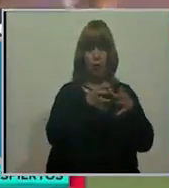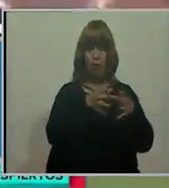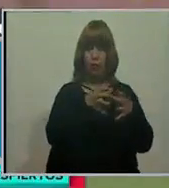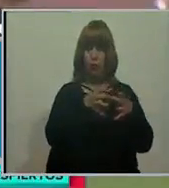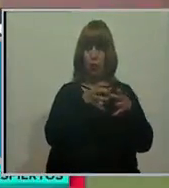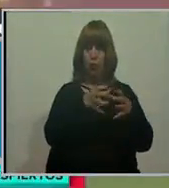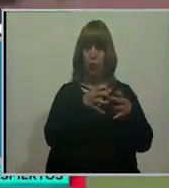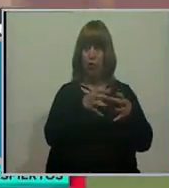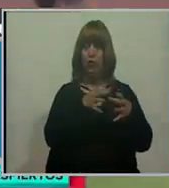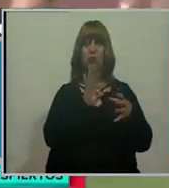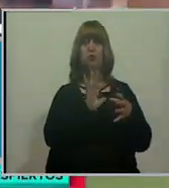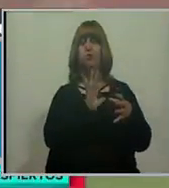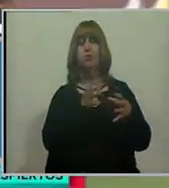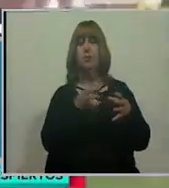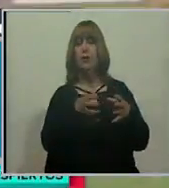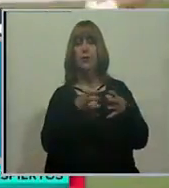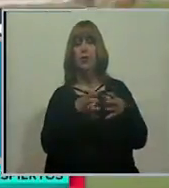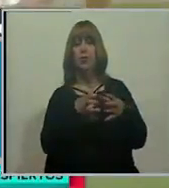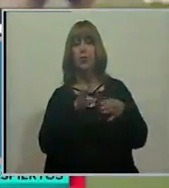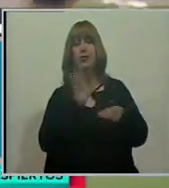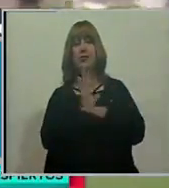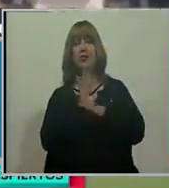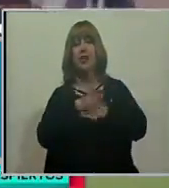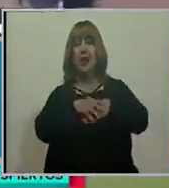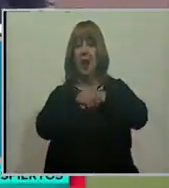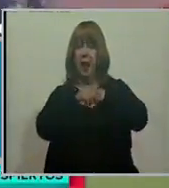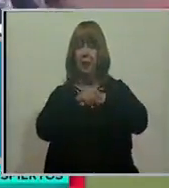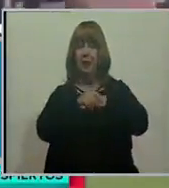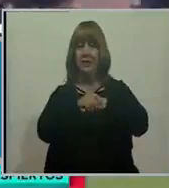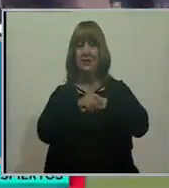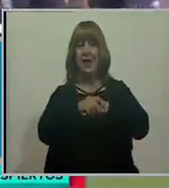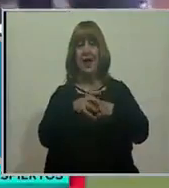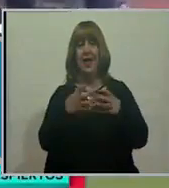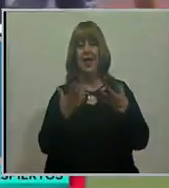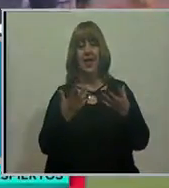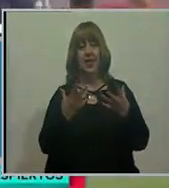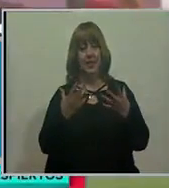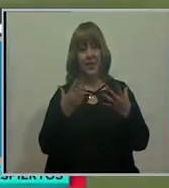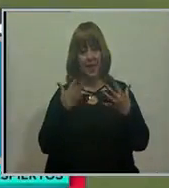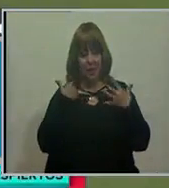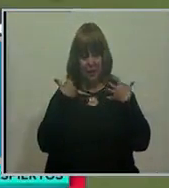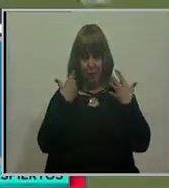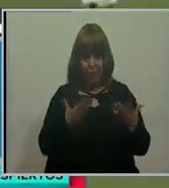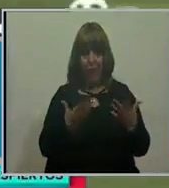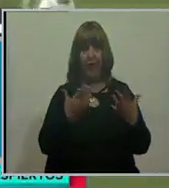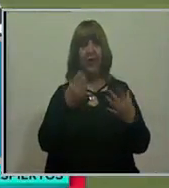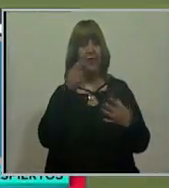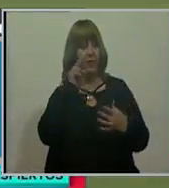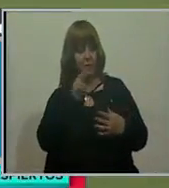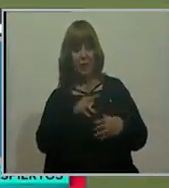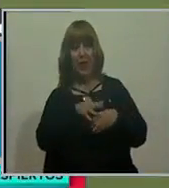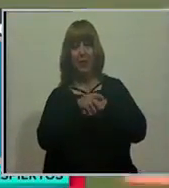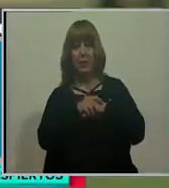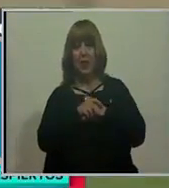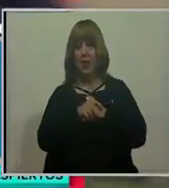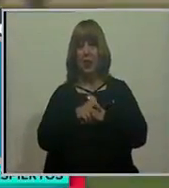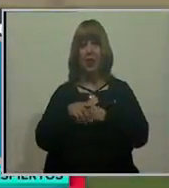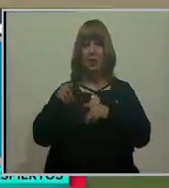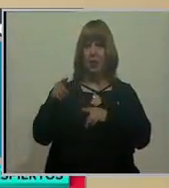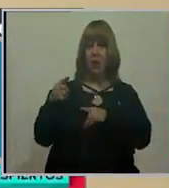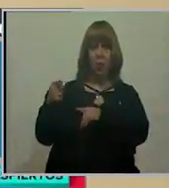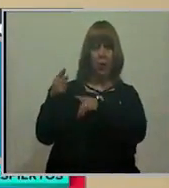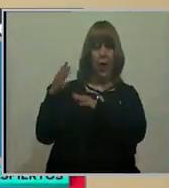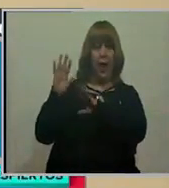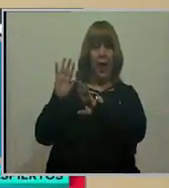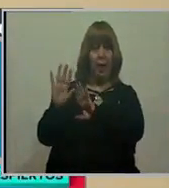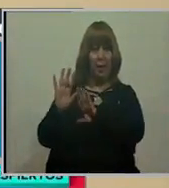un acto de amistad, de construir las puentes, entonces no ir a jugar porque alguien amenazó. Mira.